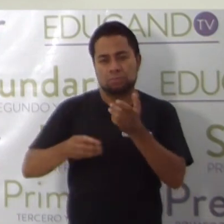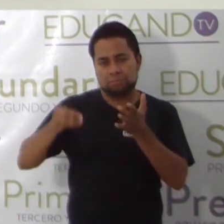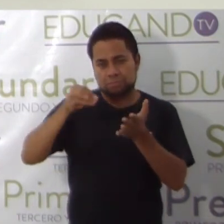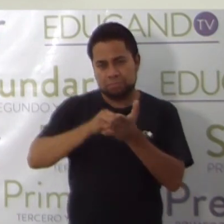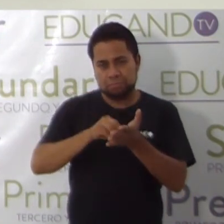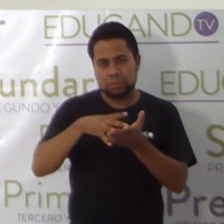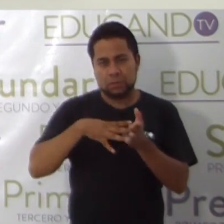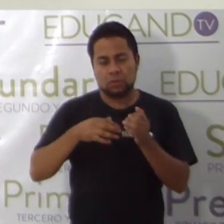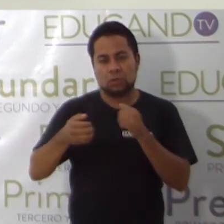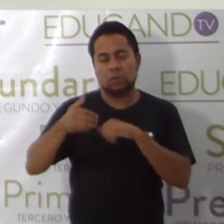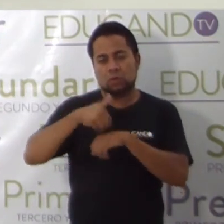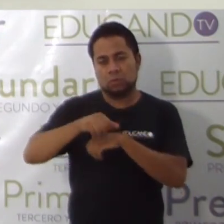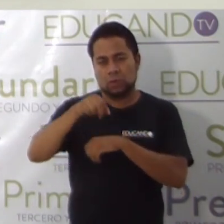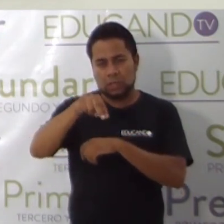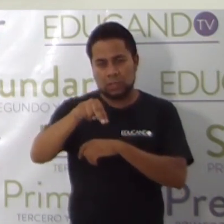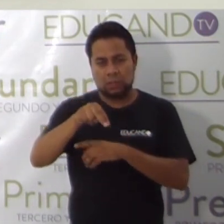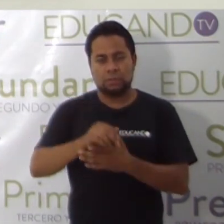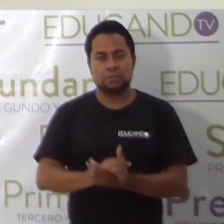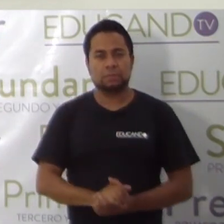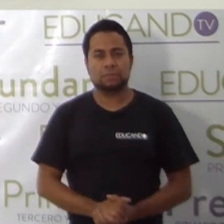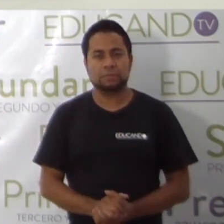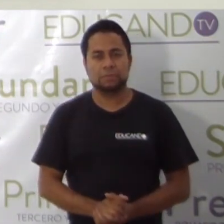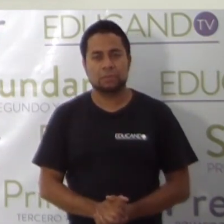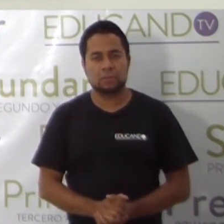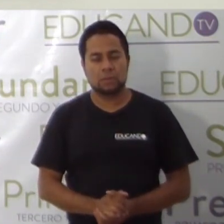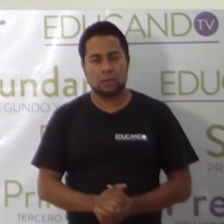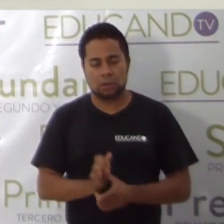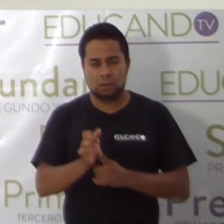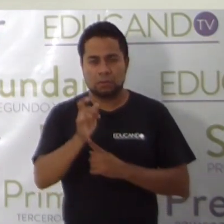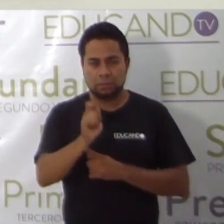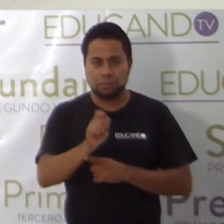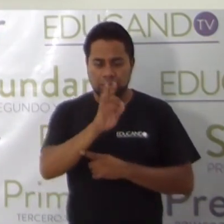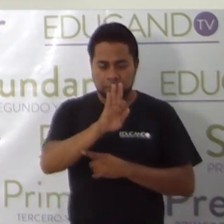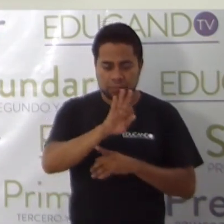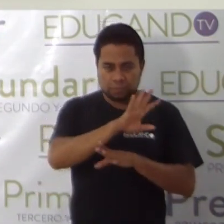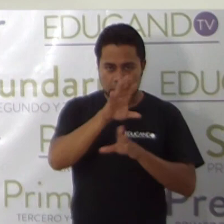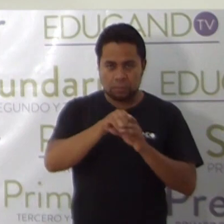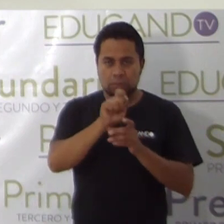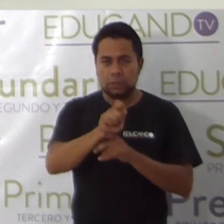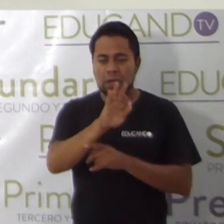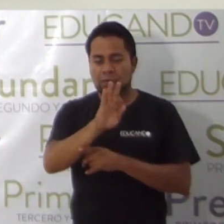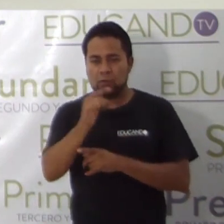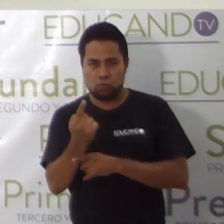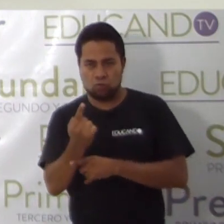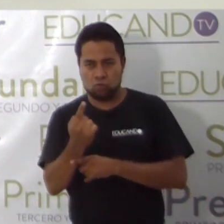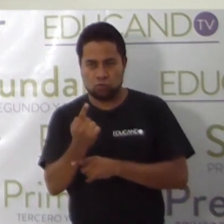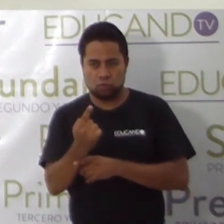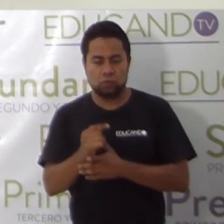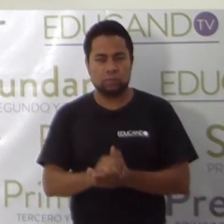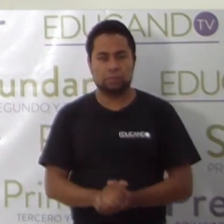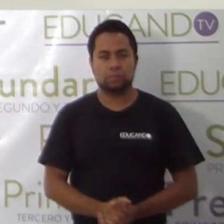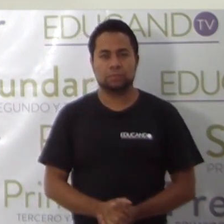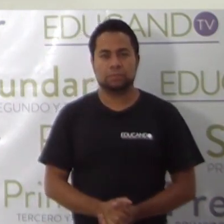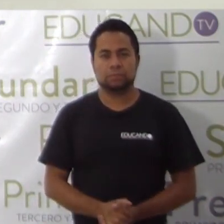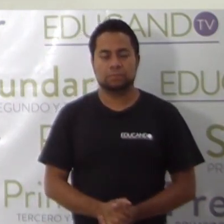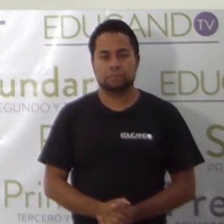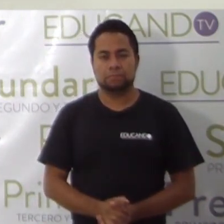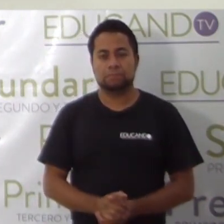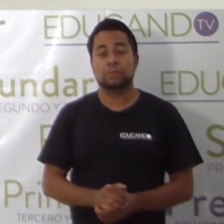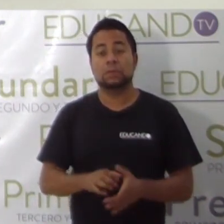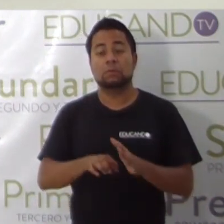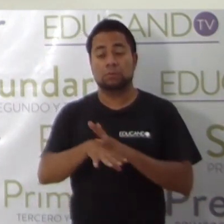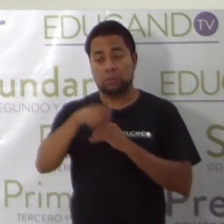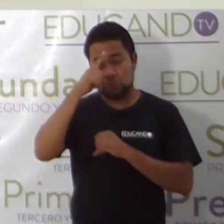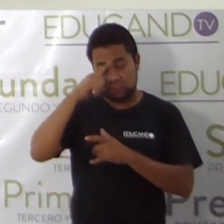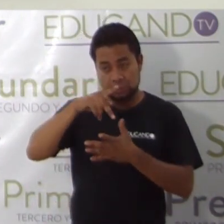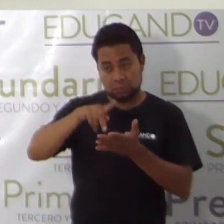que se representa con la letra N. Entonces, frecuencia absoluta se representa como F1 y el número total